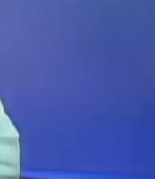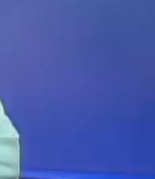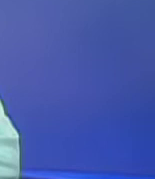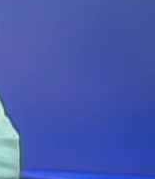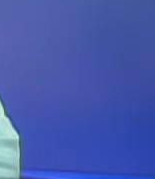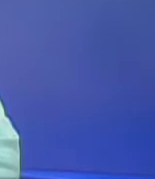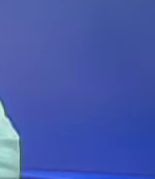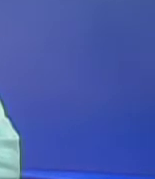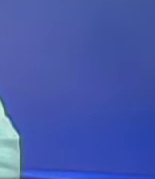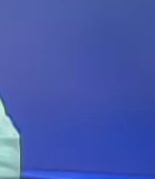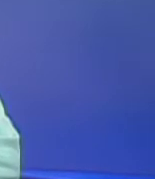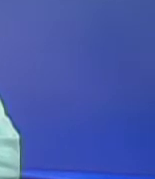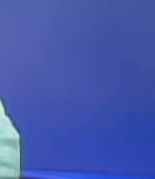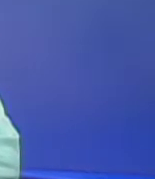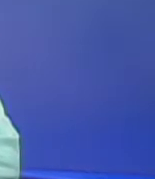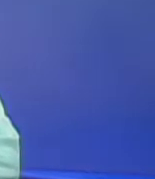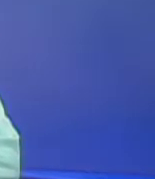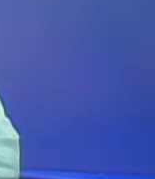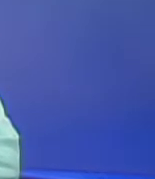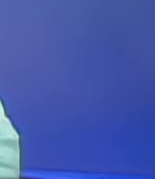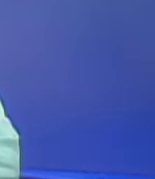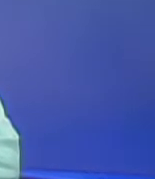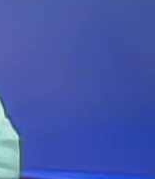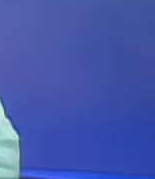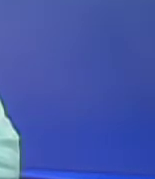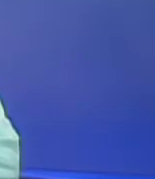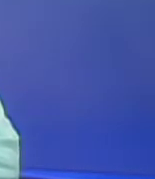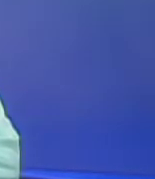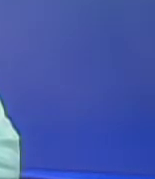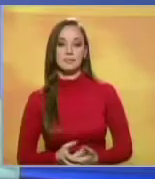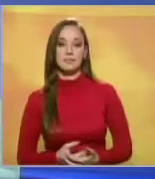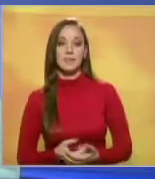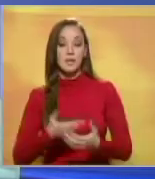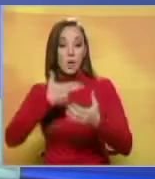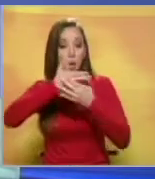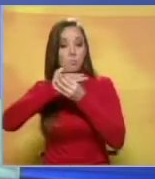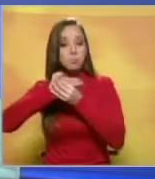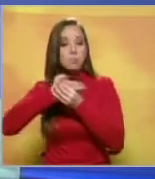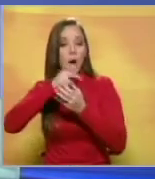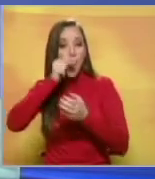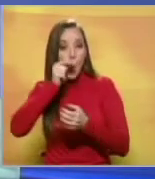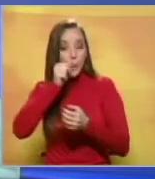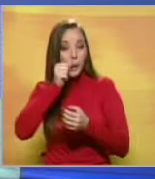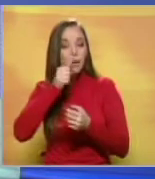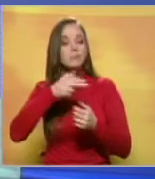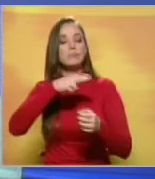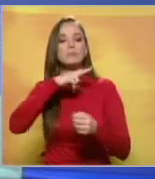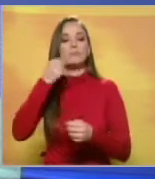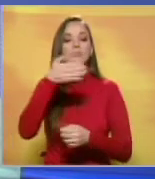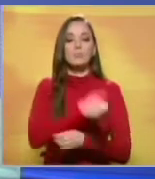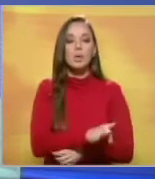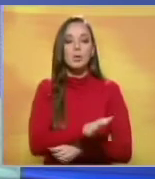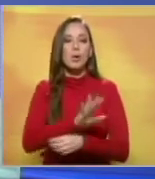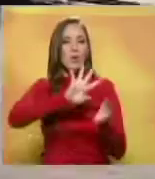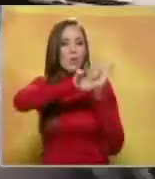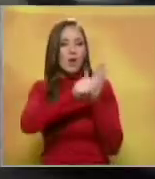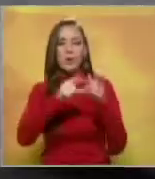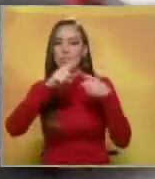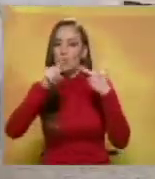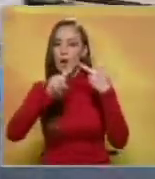de un disparo asesinaron a una escolta lo emboscaron en antímano aquí en caracas y le robaron su arma de fuego y todas sus pertenencias